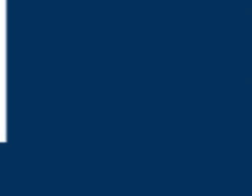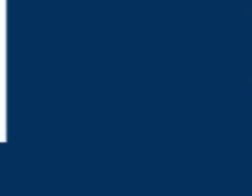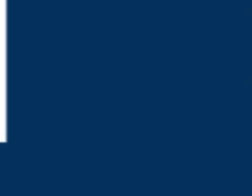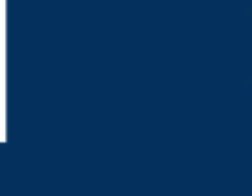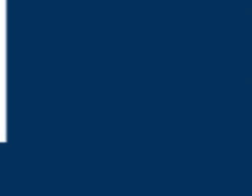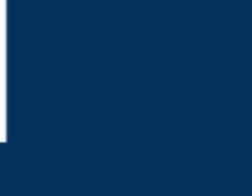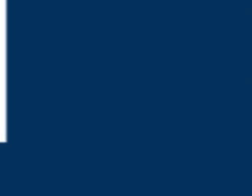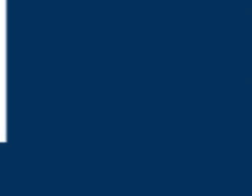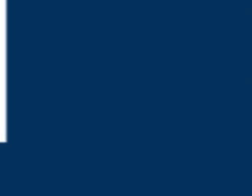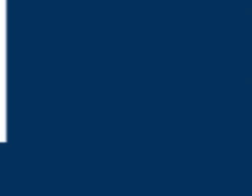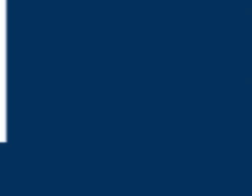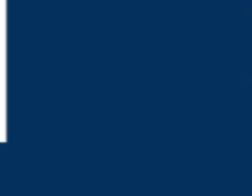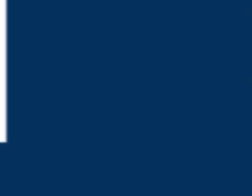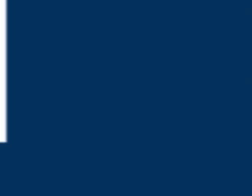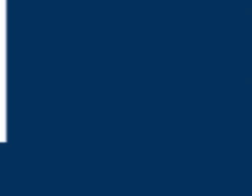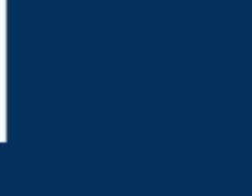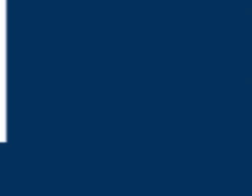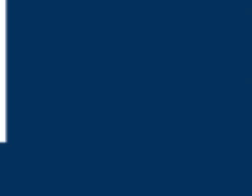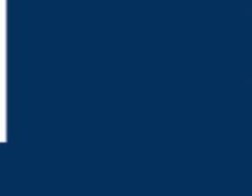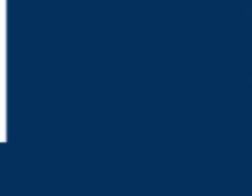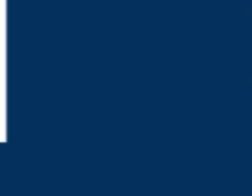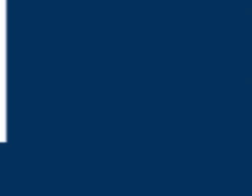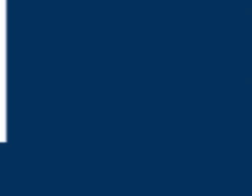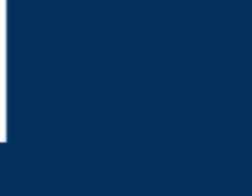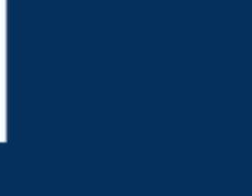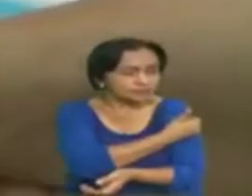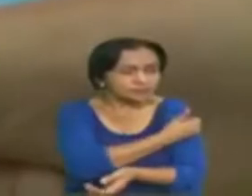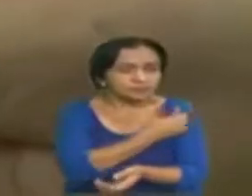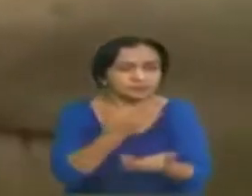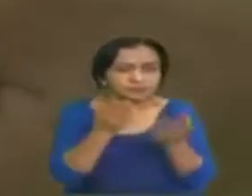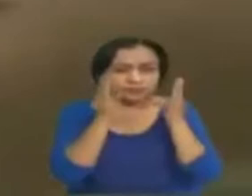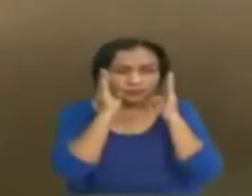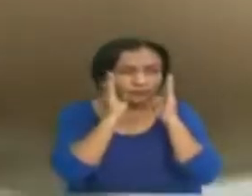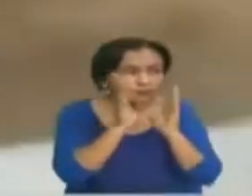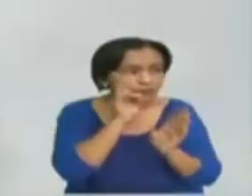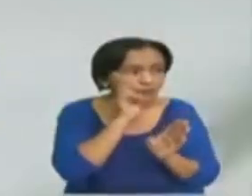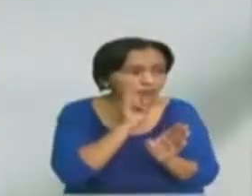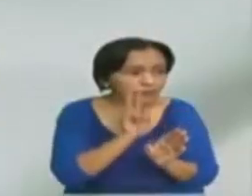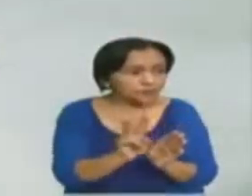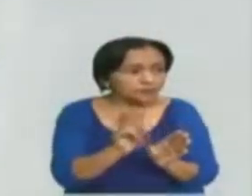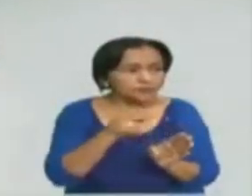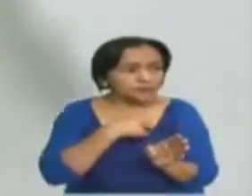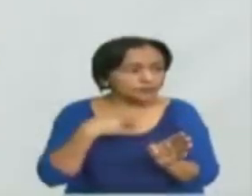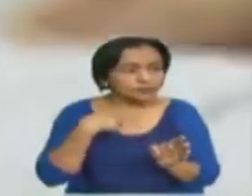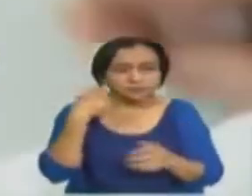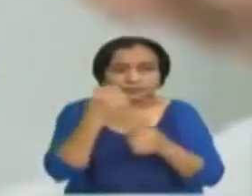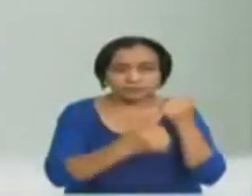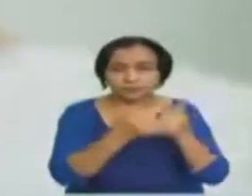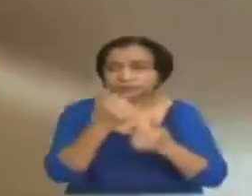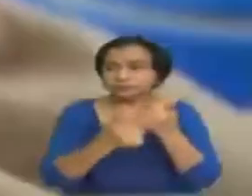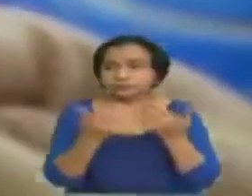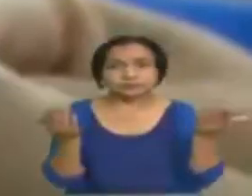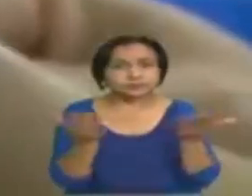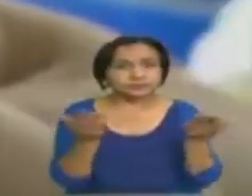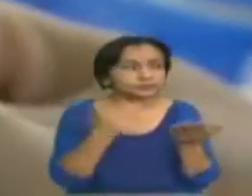vez en las vacunas aplicadas no se consideraron? Murillo agrega que este viernes finaliza la aplicación de la primera